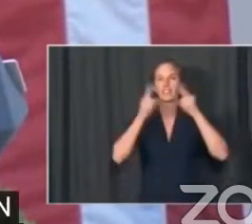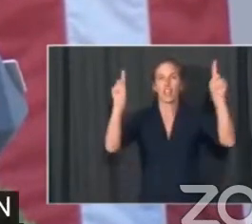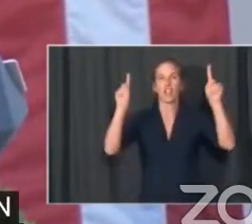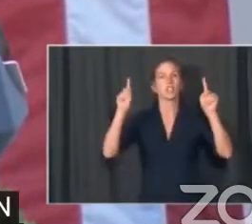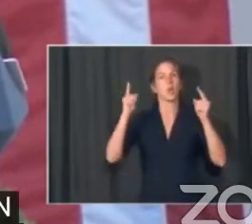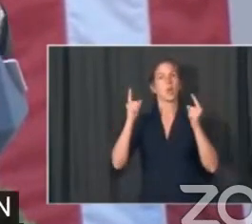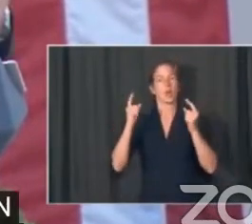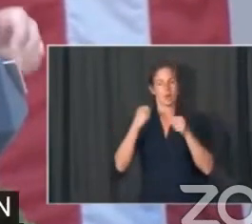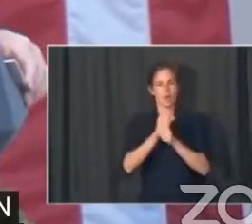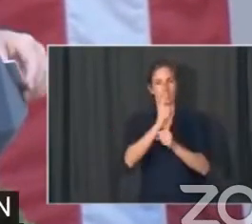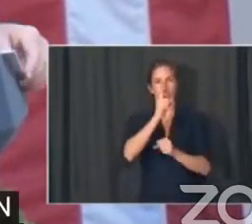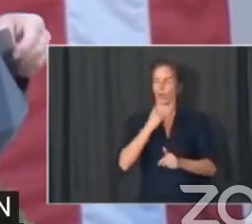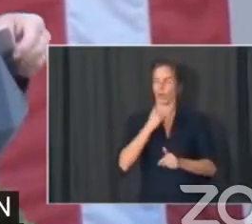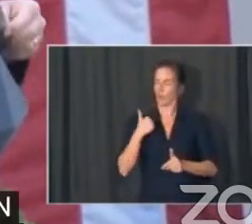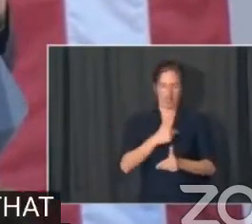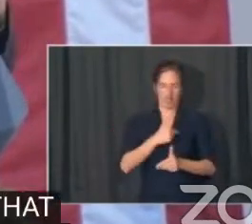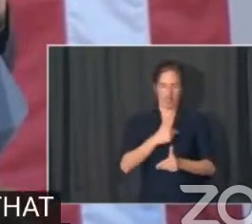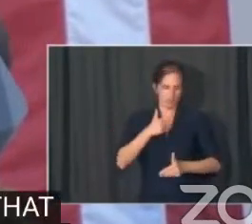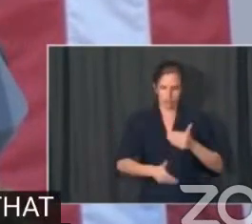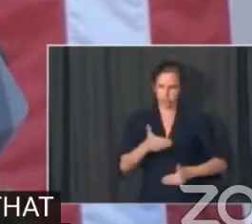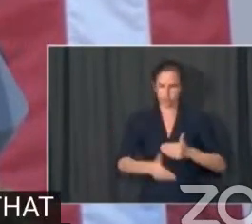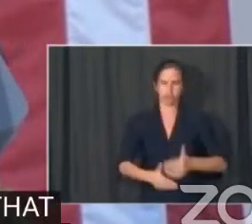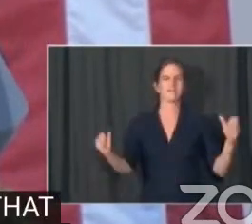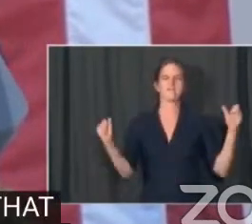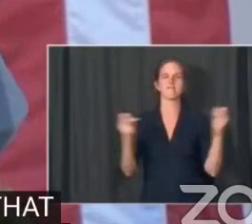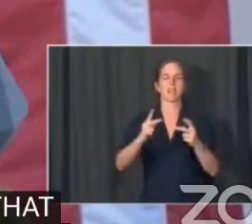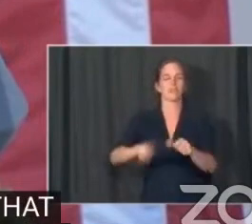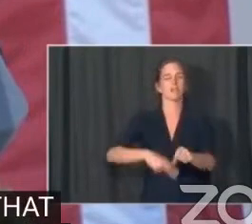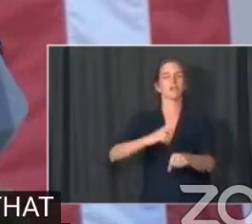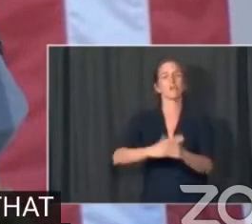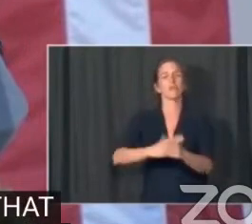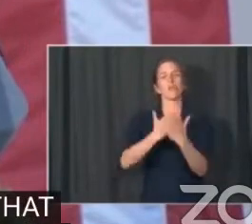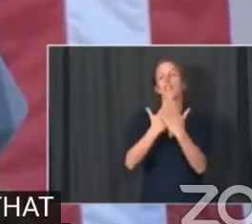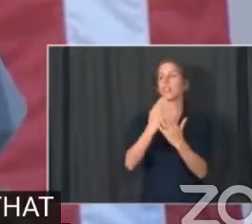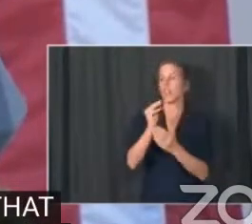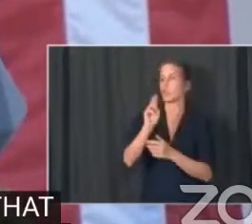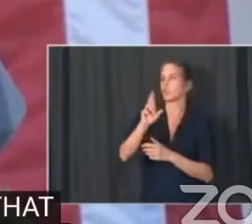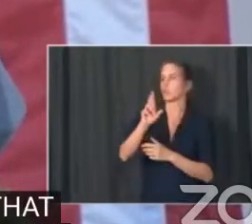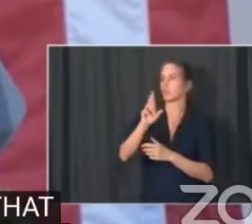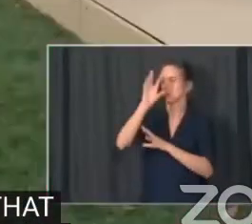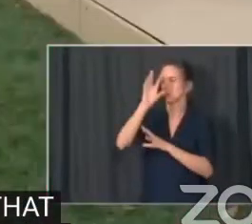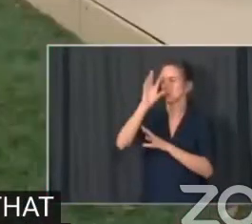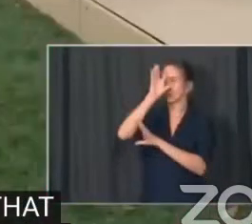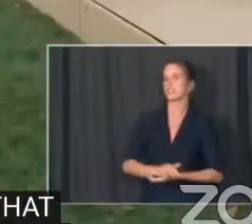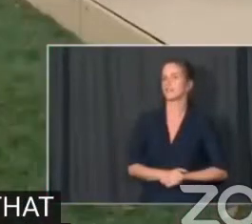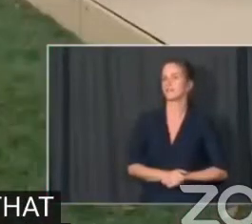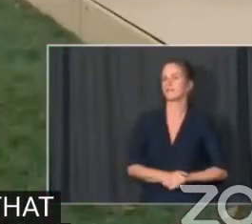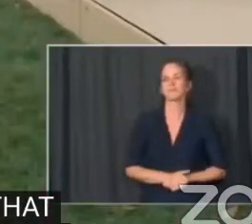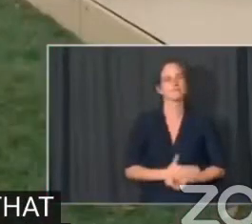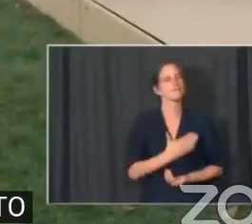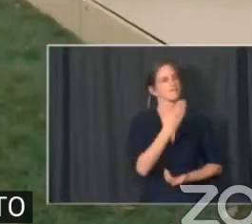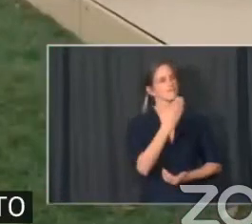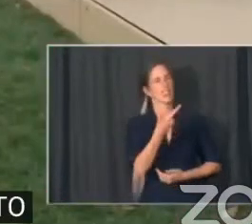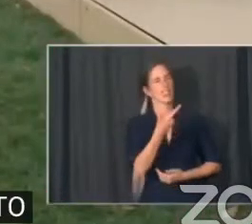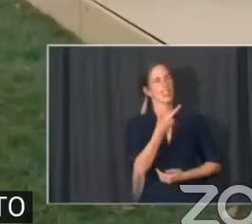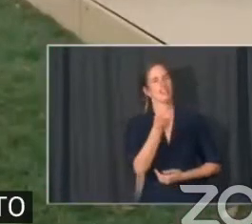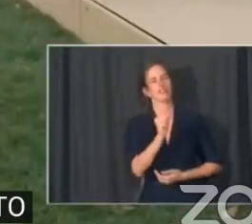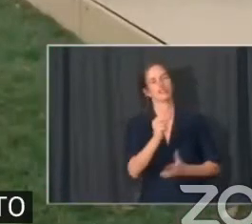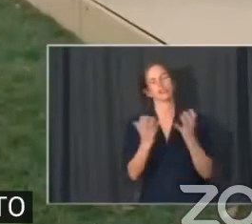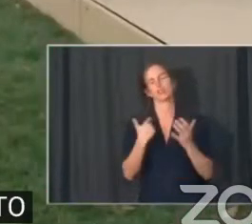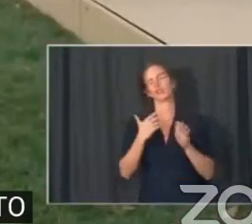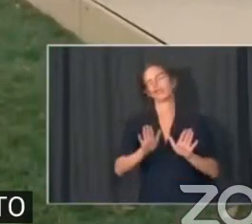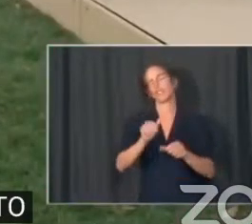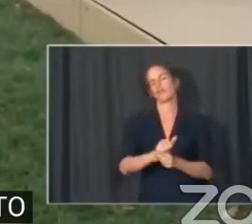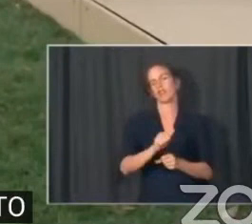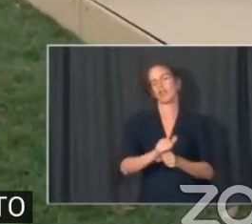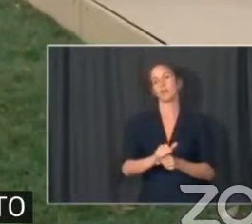momentum to las vidas de los returning our grandes nation back to normal. americanos. Thank you, Mr. President. Y seremos hasta que tengamos éxito. Lo haremos.